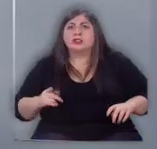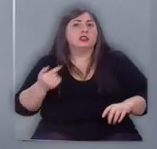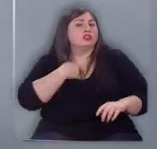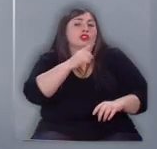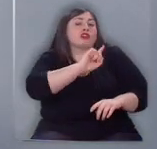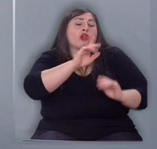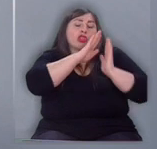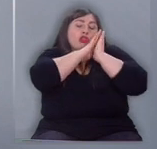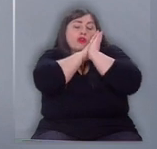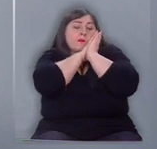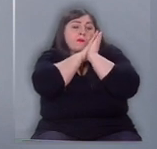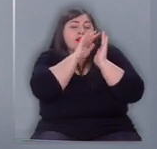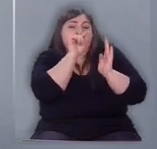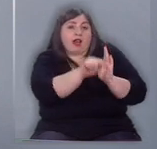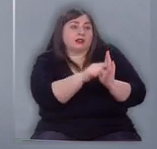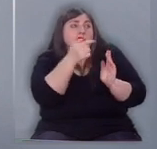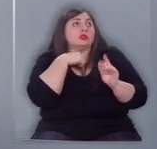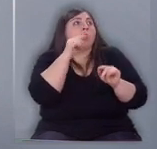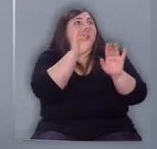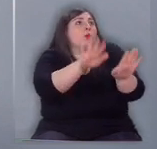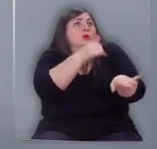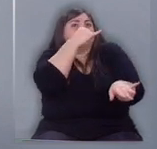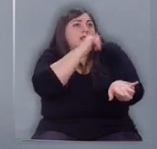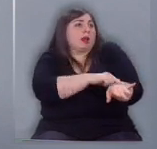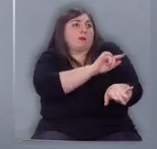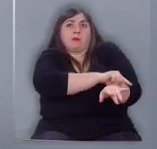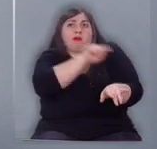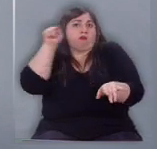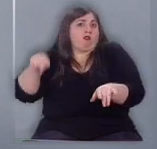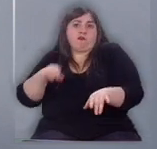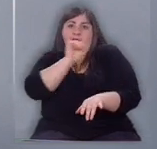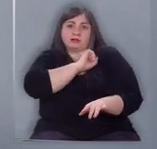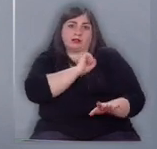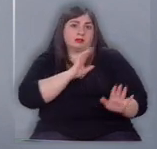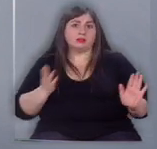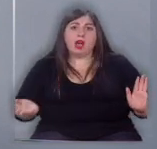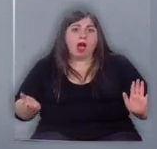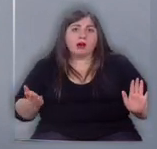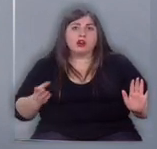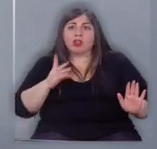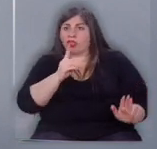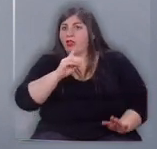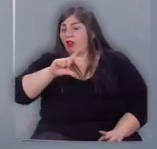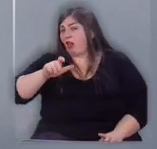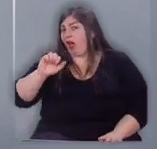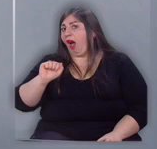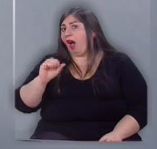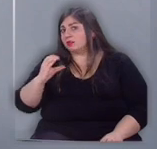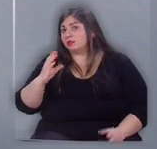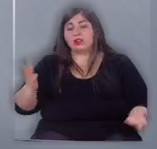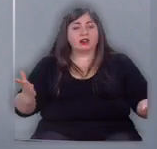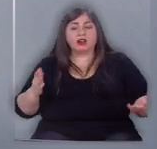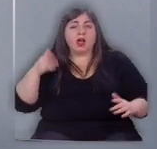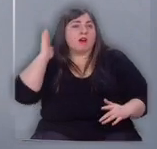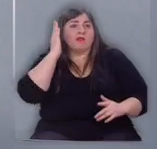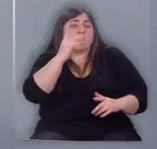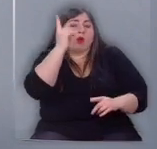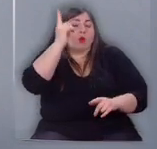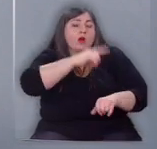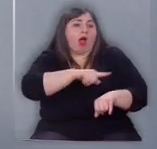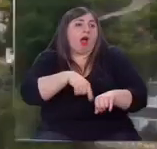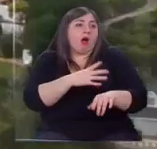estuve un rato y me volví a Santiago. Eso lo sabe la DGAC. Fue un vuelo de algunas